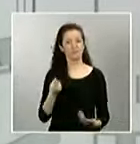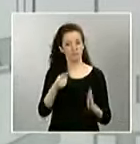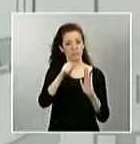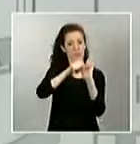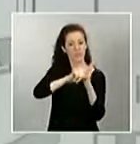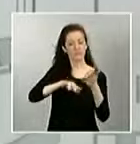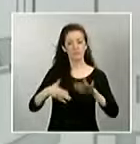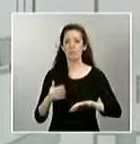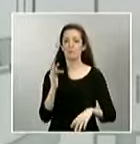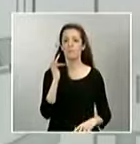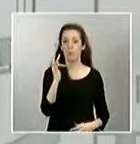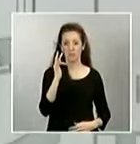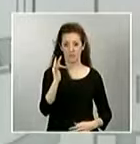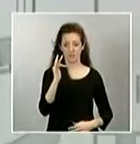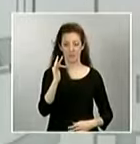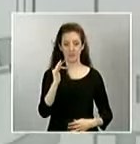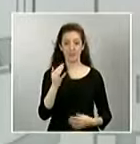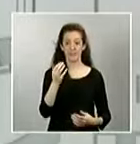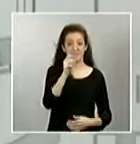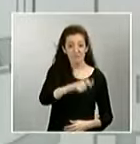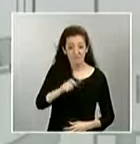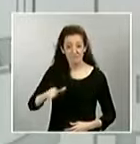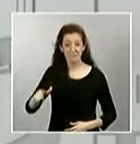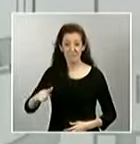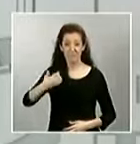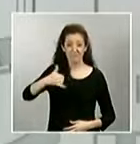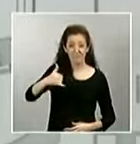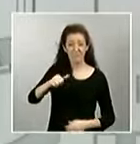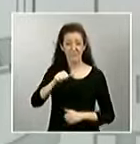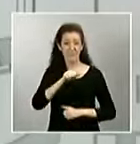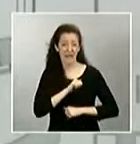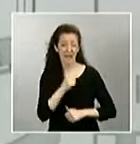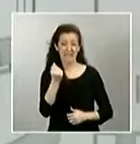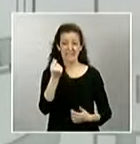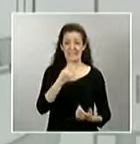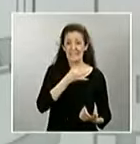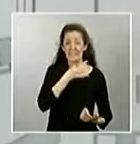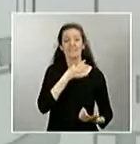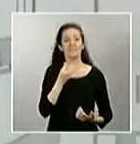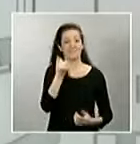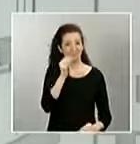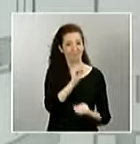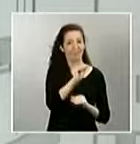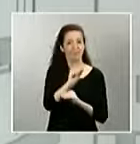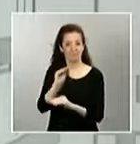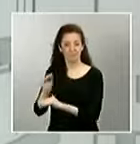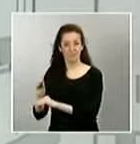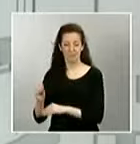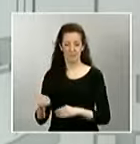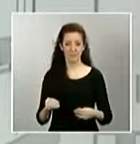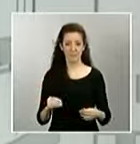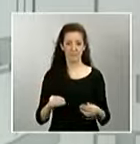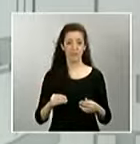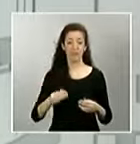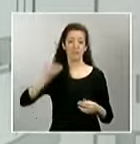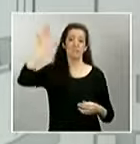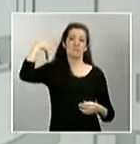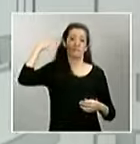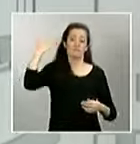amparar a los más vulnerables. Lejos de recortar, como ha pasado en otros momentos, en protección por desempleo, se está